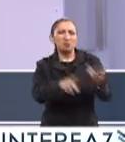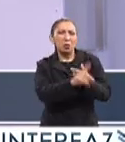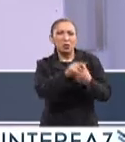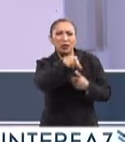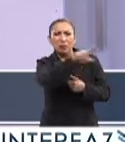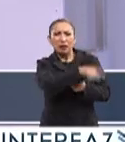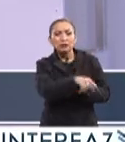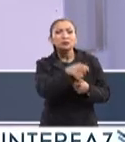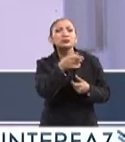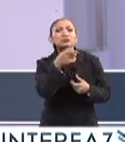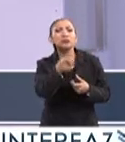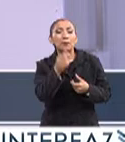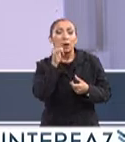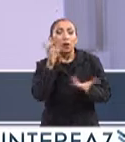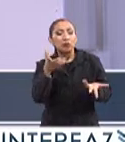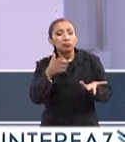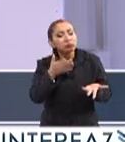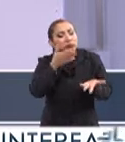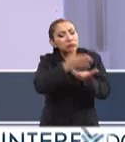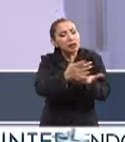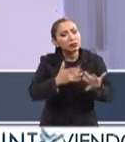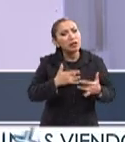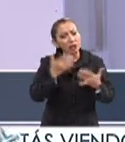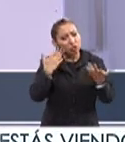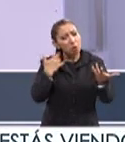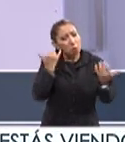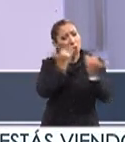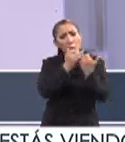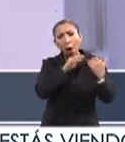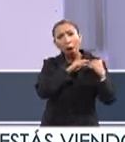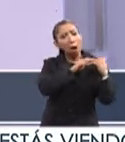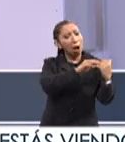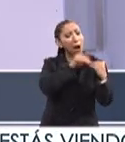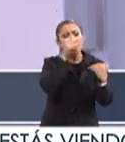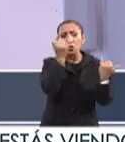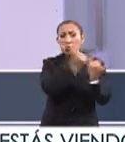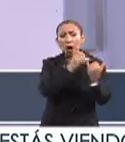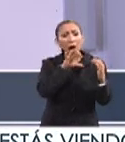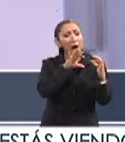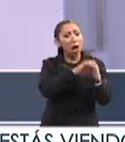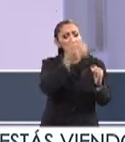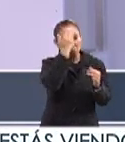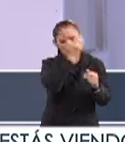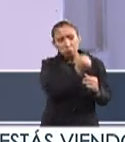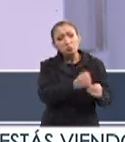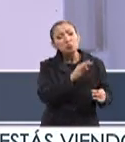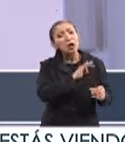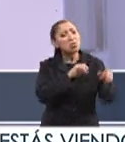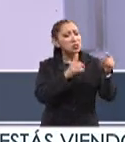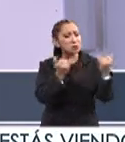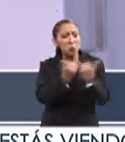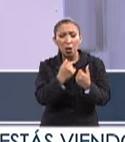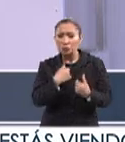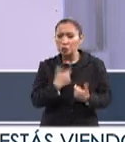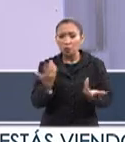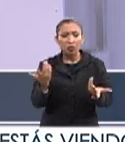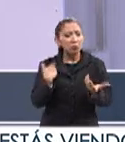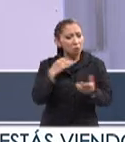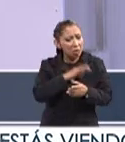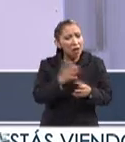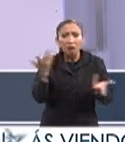descalificada, pues es importante hacerles sentir que somos iguales, que tienen las mismas capacidades, que tienen las